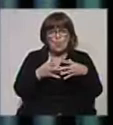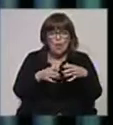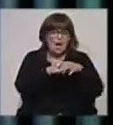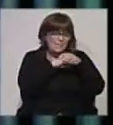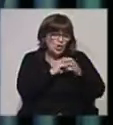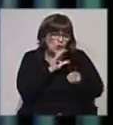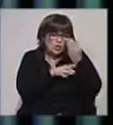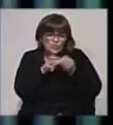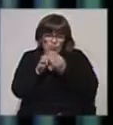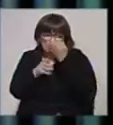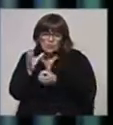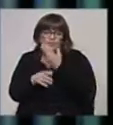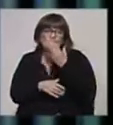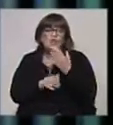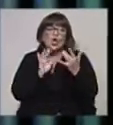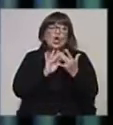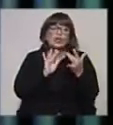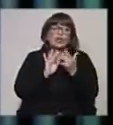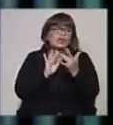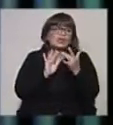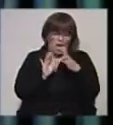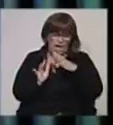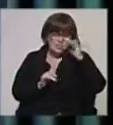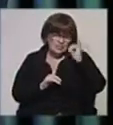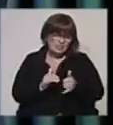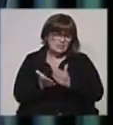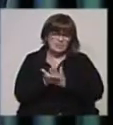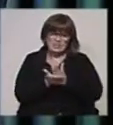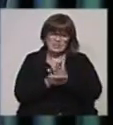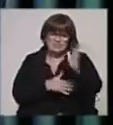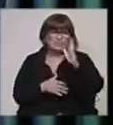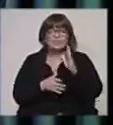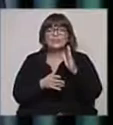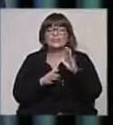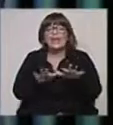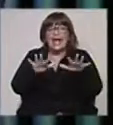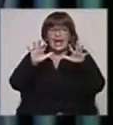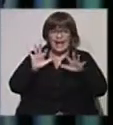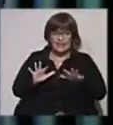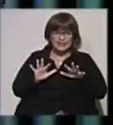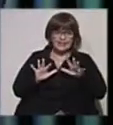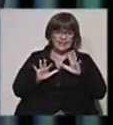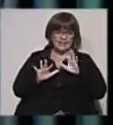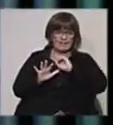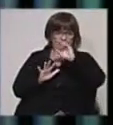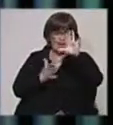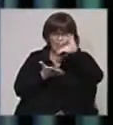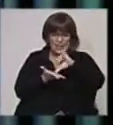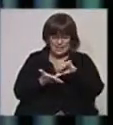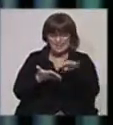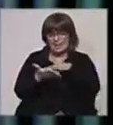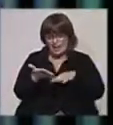y los contactos nunca faltan. Y uno antes de ir a un país lee mucho, lees